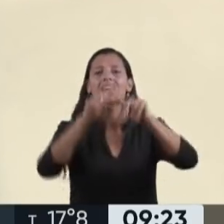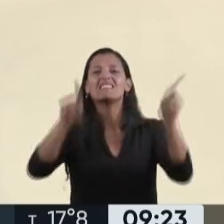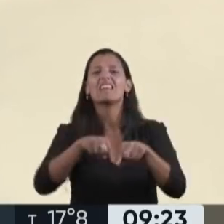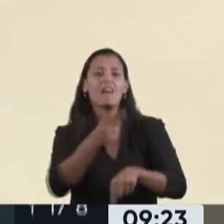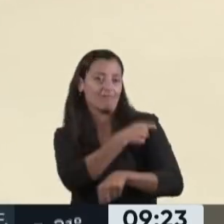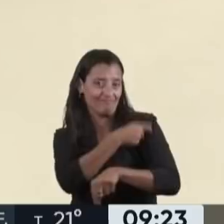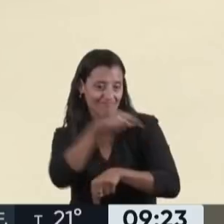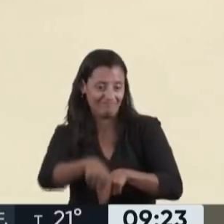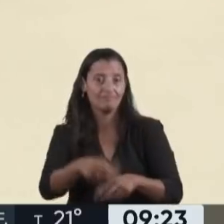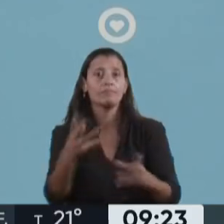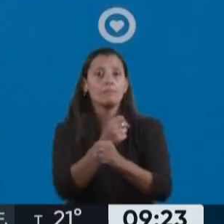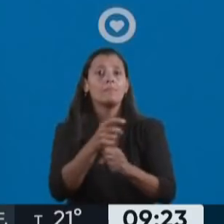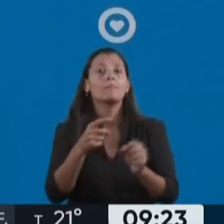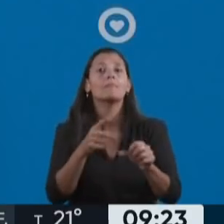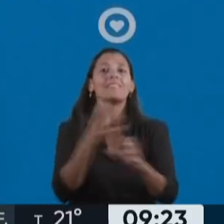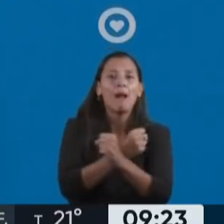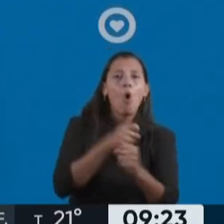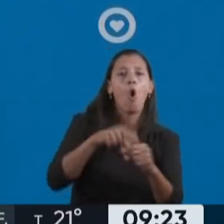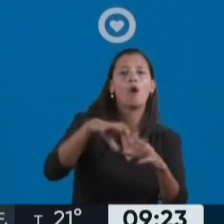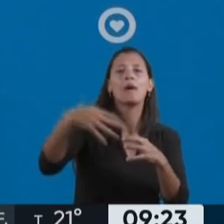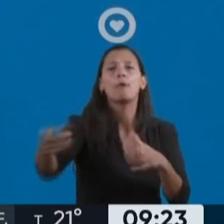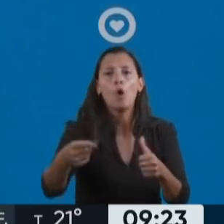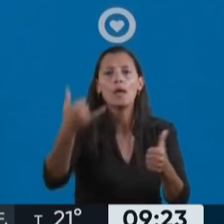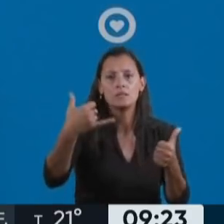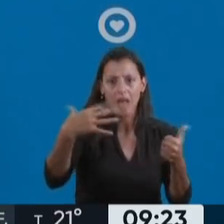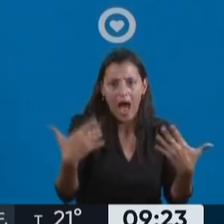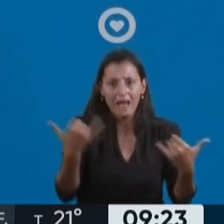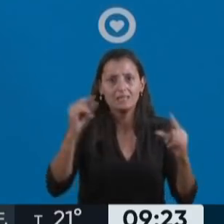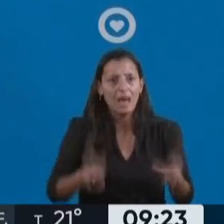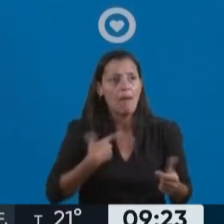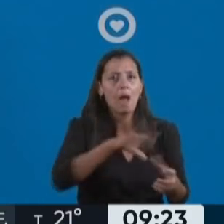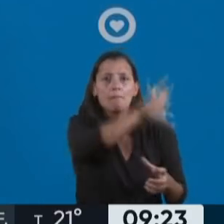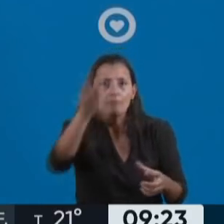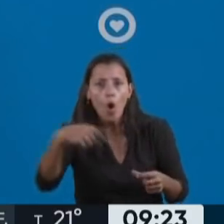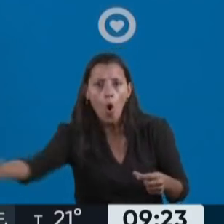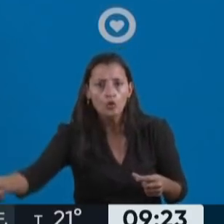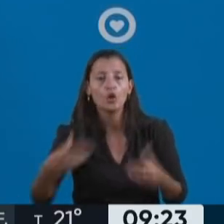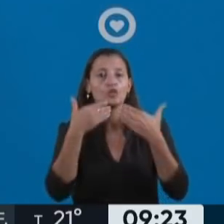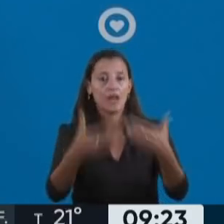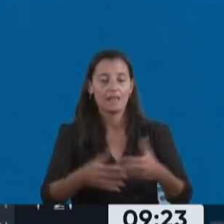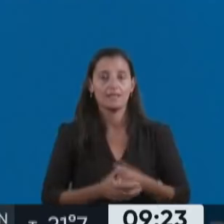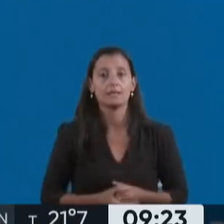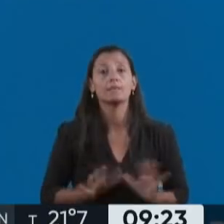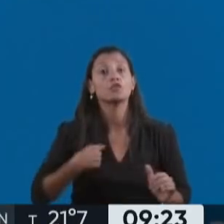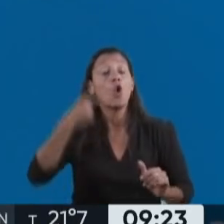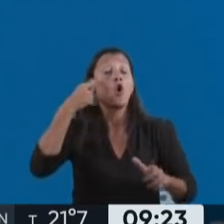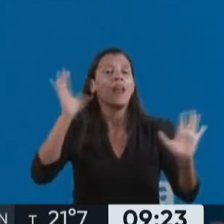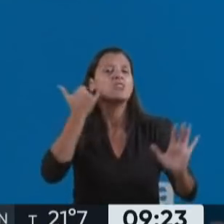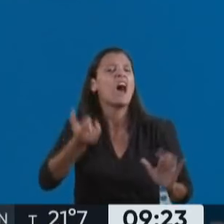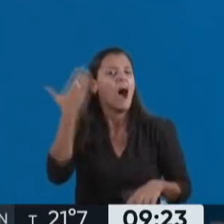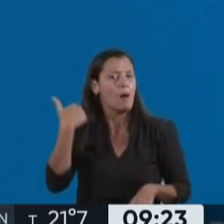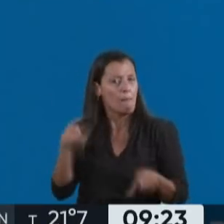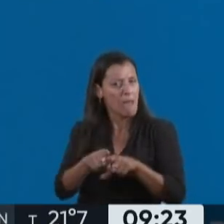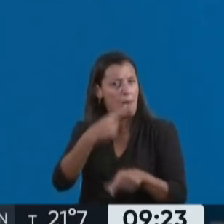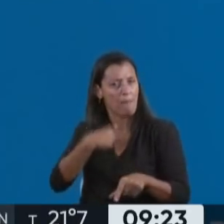en transporte en provincia se lleve a cabo en otros distritos. Gracias. Gracias, Hernán. Yo creo que contesté esta pregunta la semana